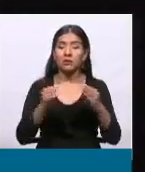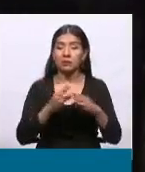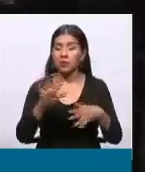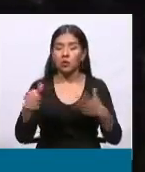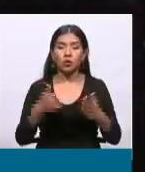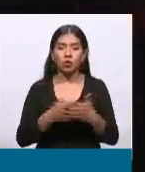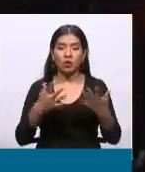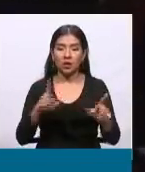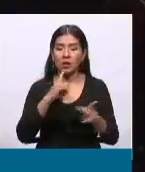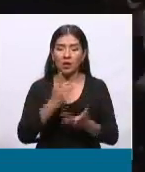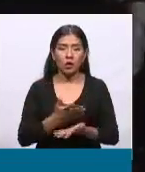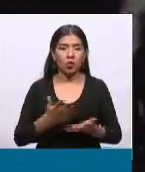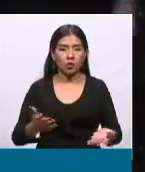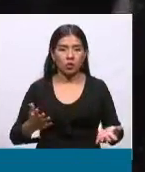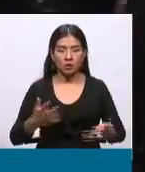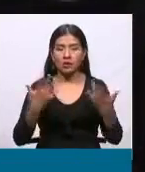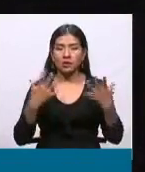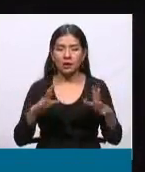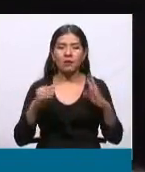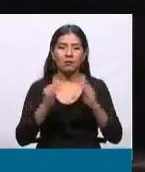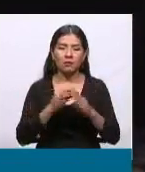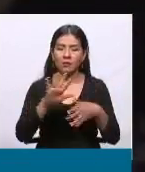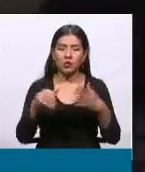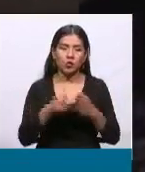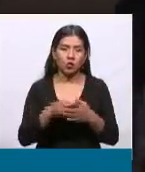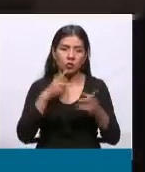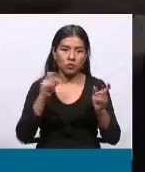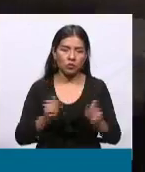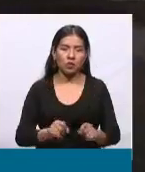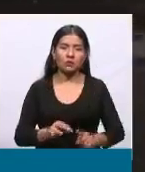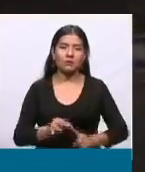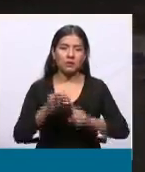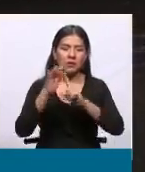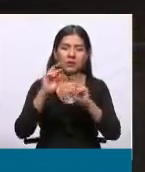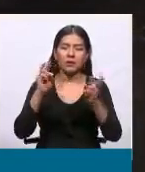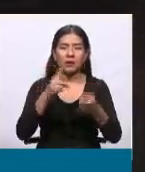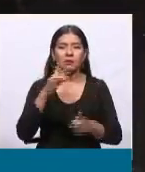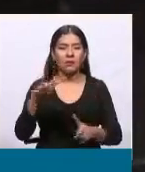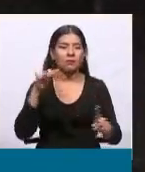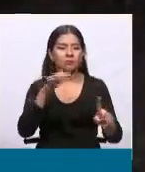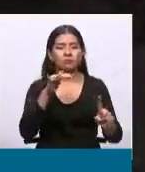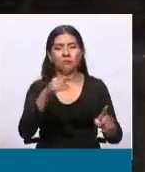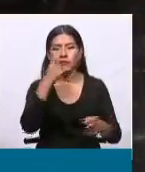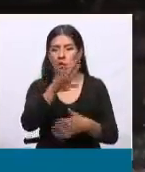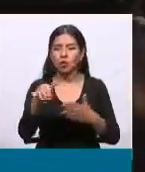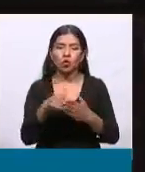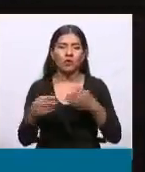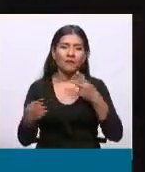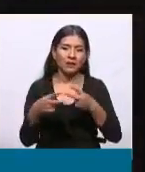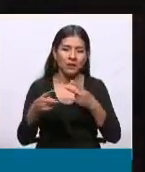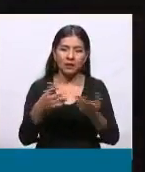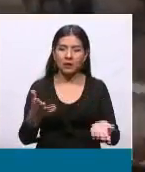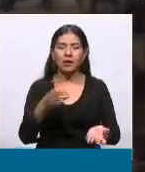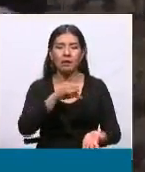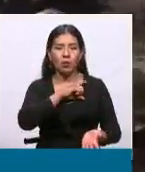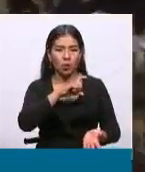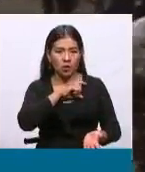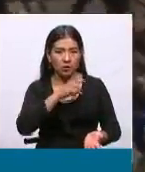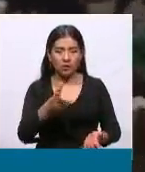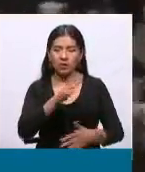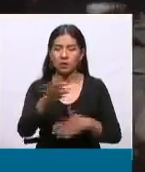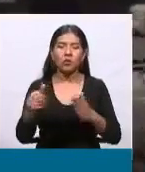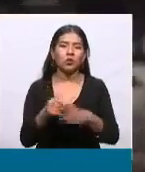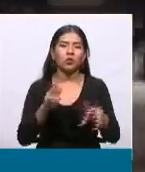con artefactos bueno, explosivos, que están atacando a los vecinos, a la policía, toda